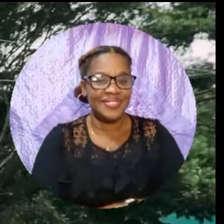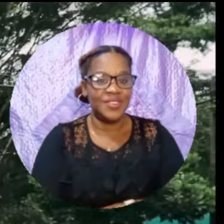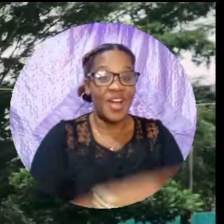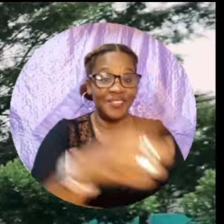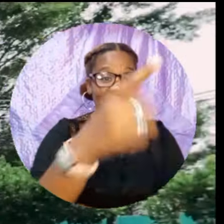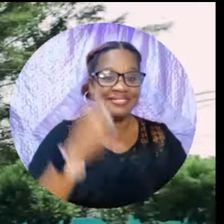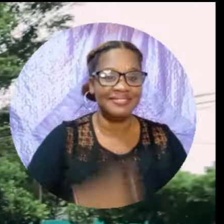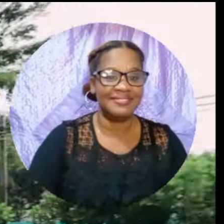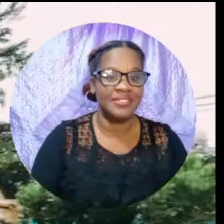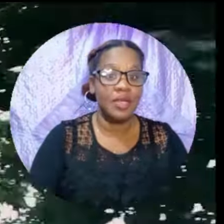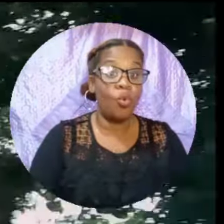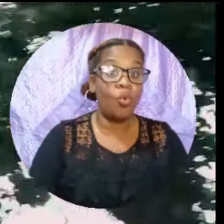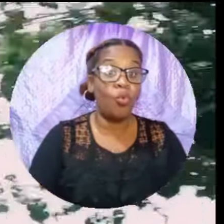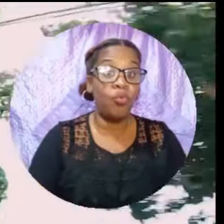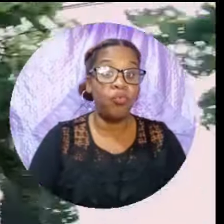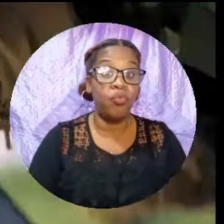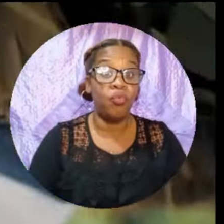¡Wow, miren!